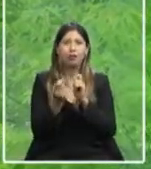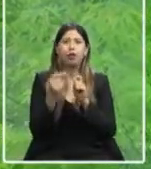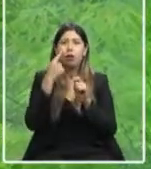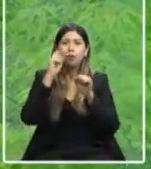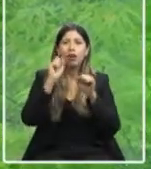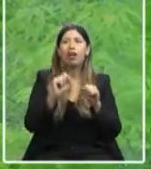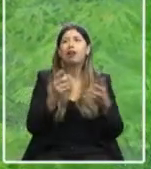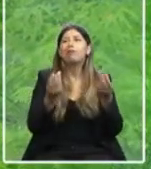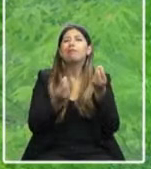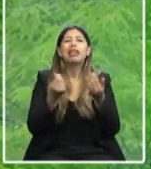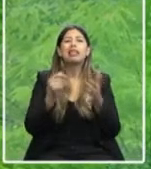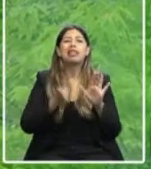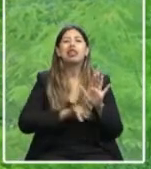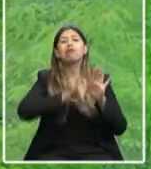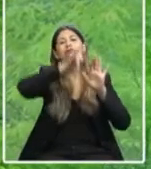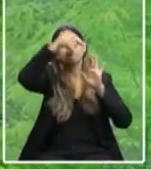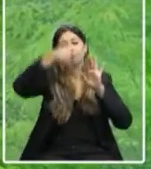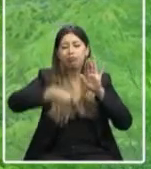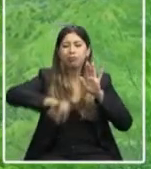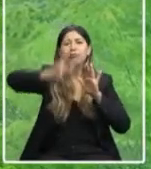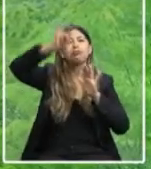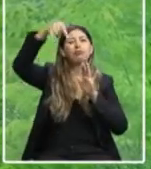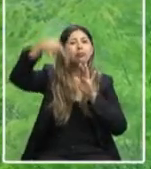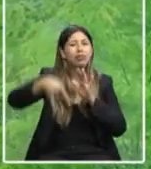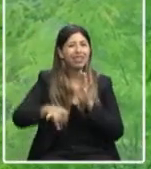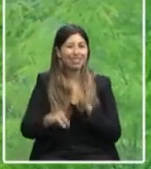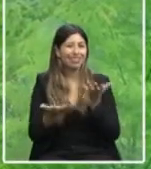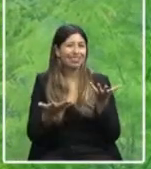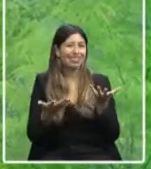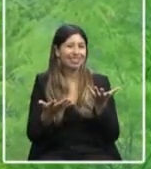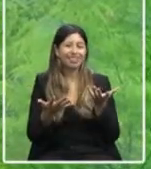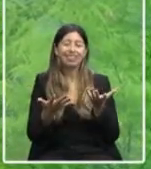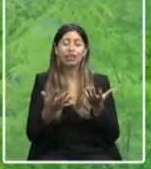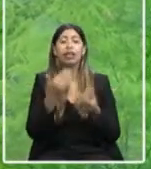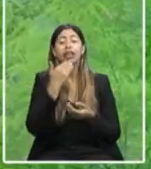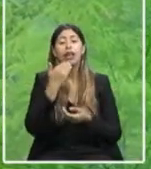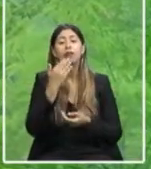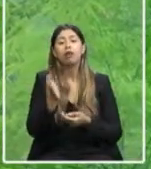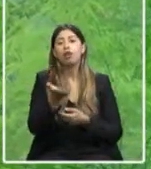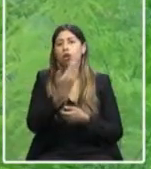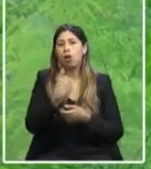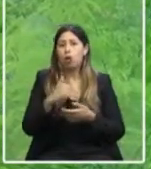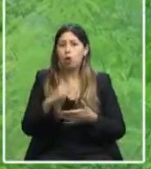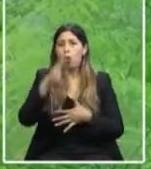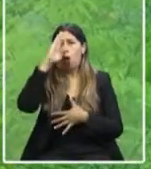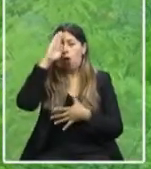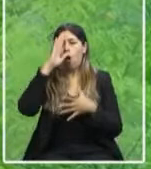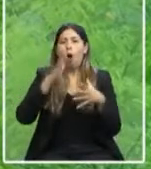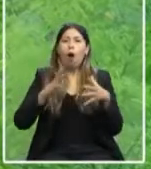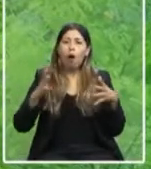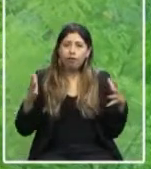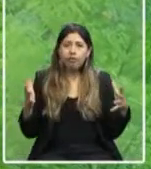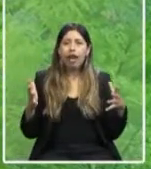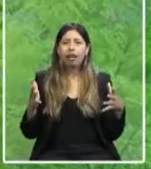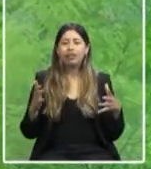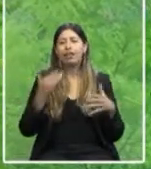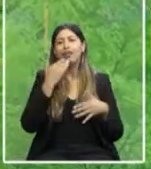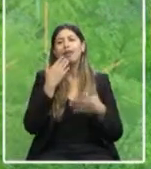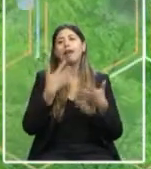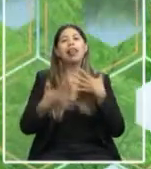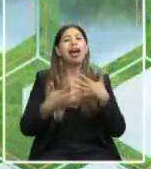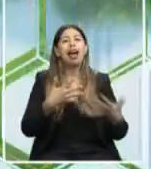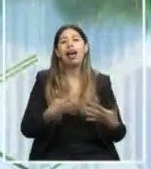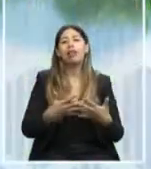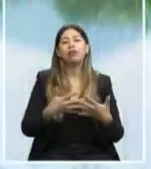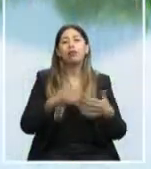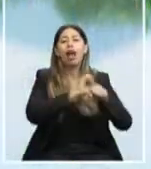una montaña rusa. Y también pasamos a ser, dado un exceso de confianza y dada la naturaleza intrínseca